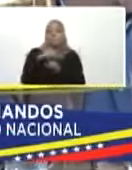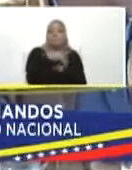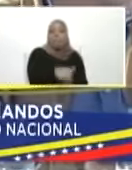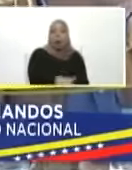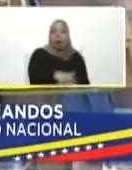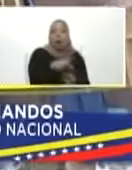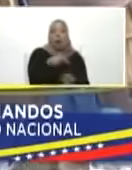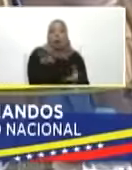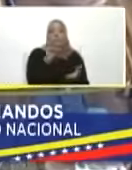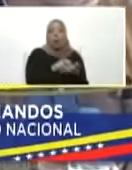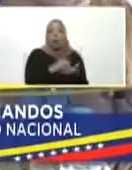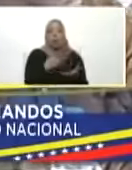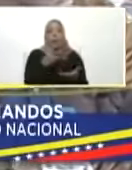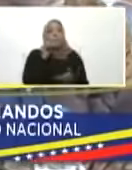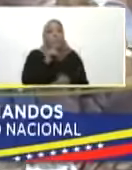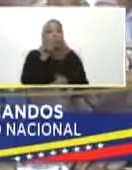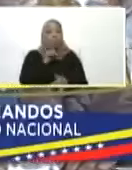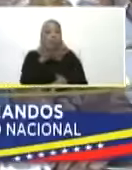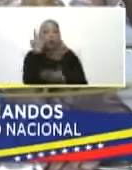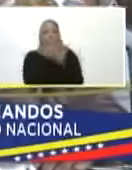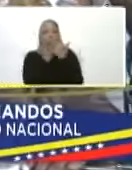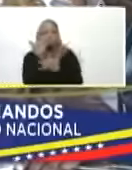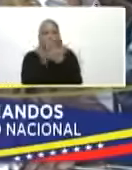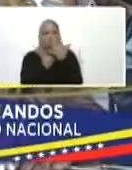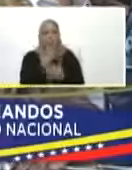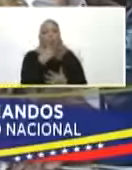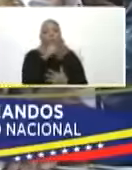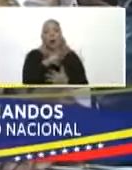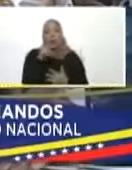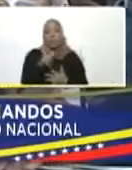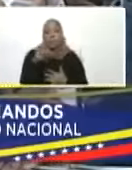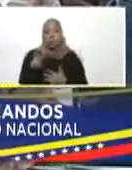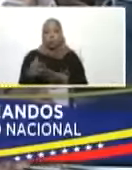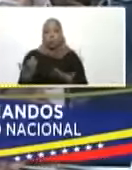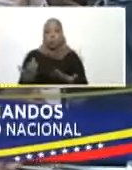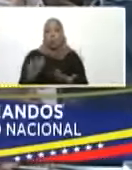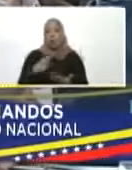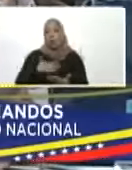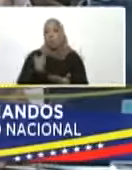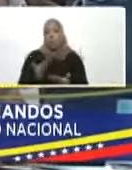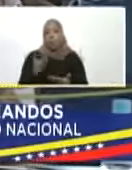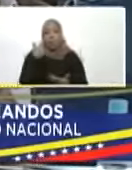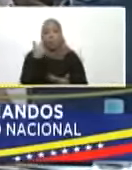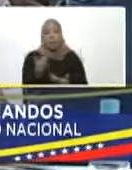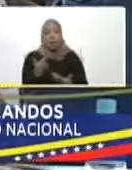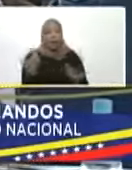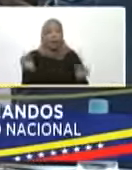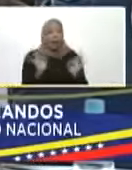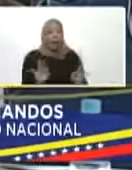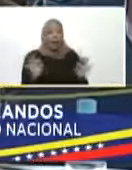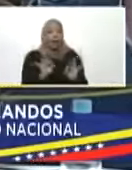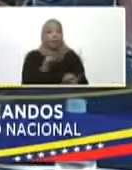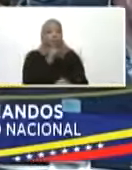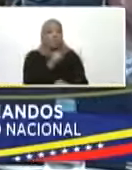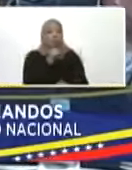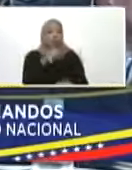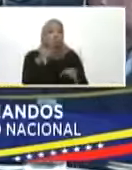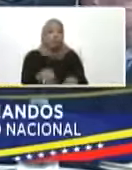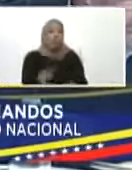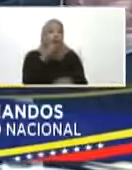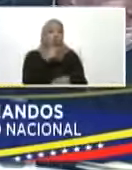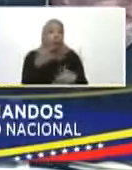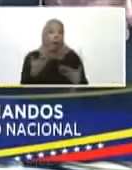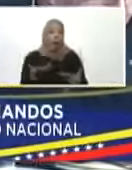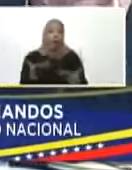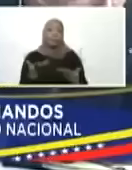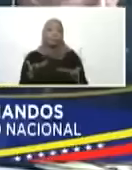elementos fraudulentos que vienen tratando de sembrar en la opinión pública. Y no es la primera vez que lo